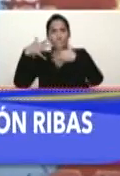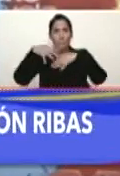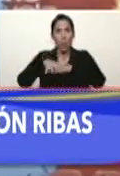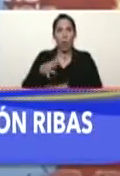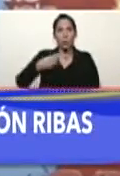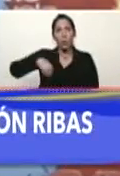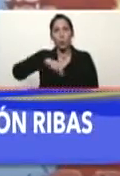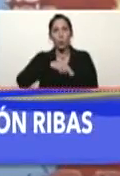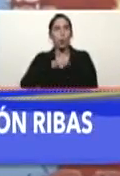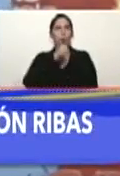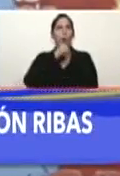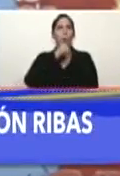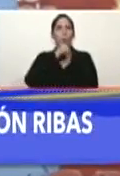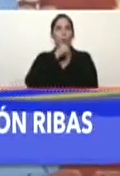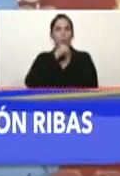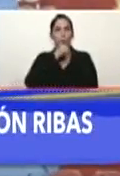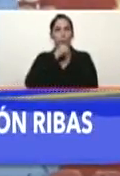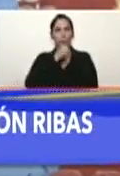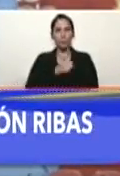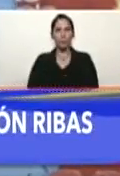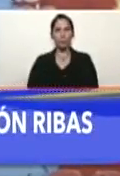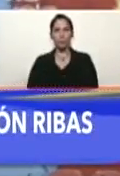nosotros los abuelitos.